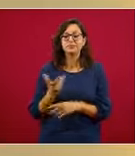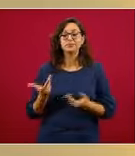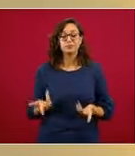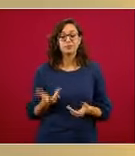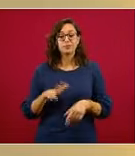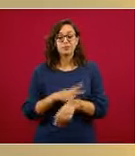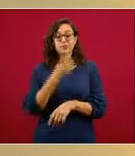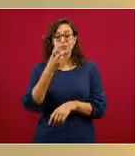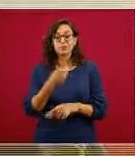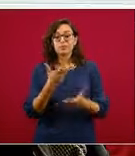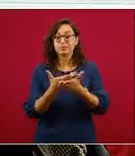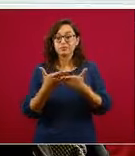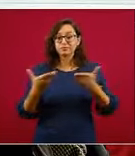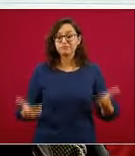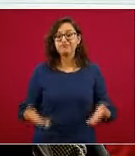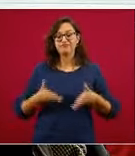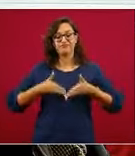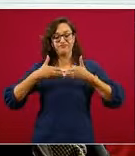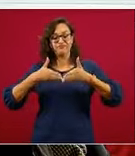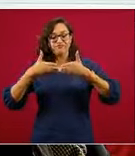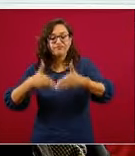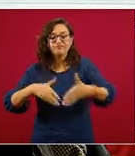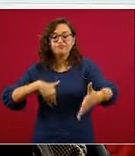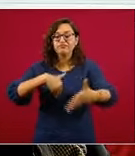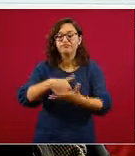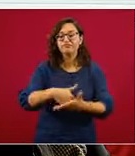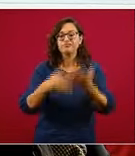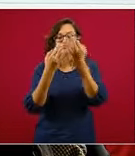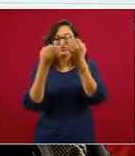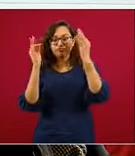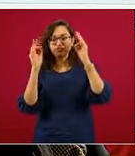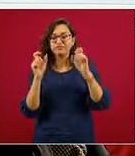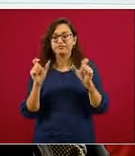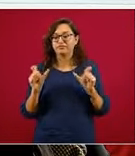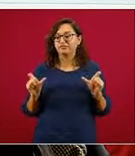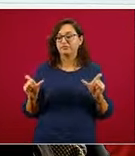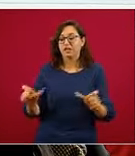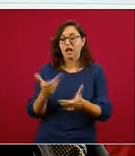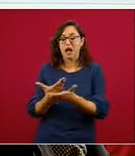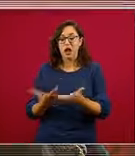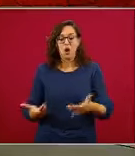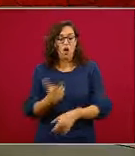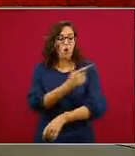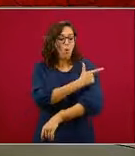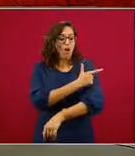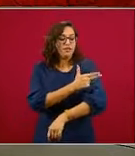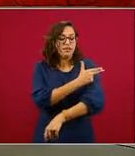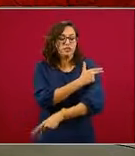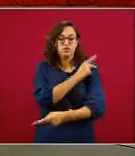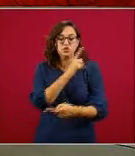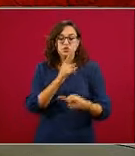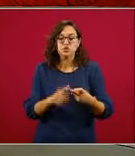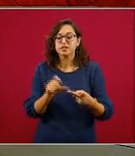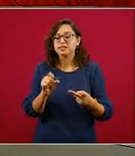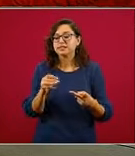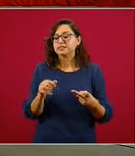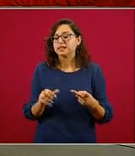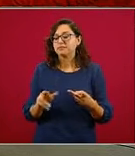nuestros puertos y fronteras, con nuestras instituciones como la Guardia Nacional, las Fuerzas Armadas, los